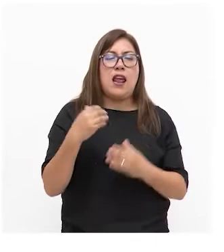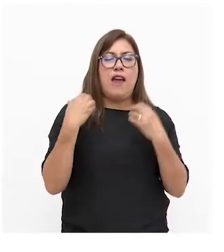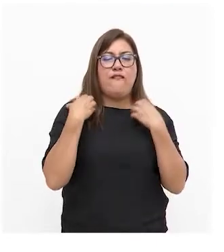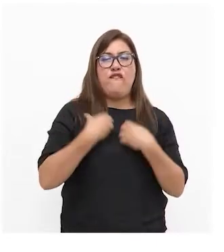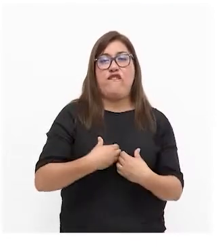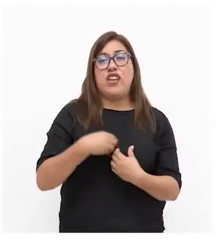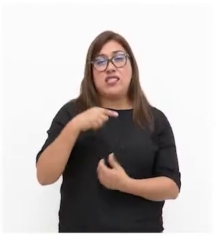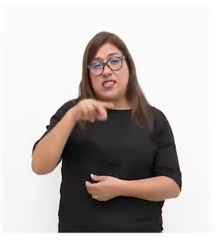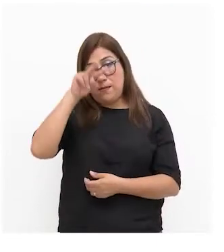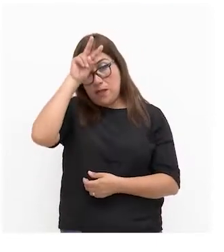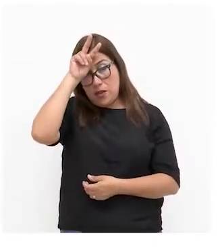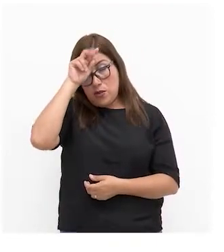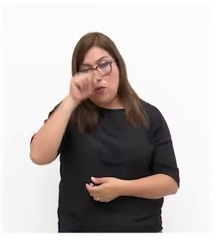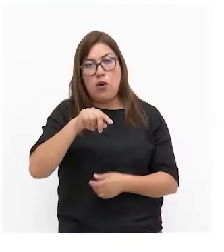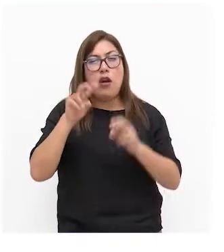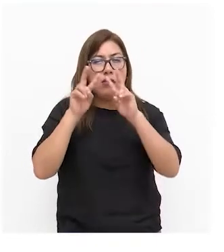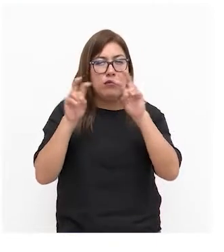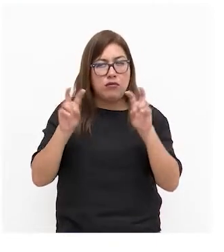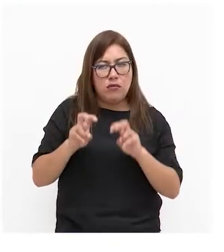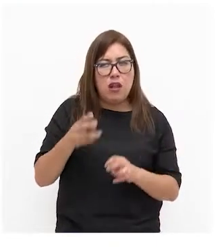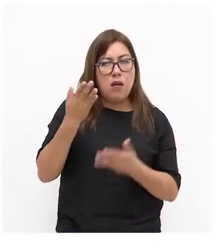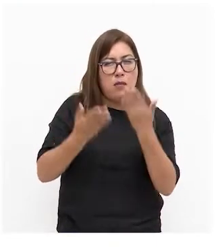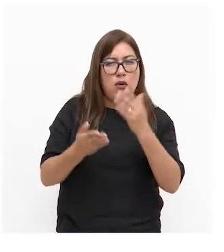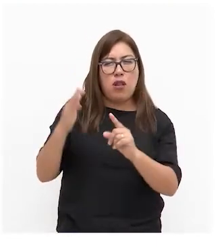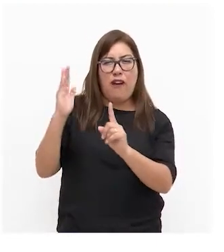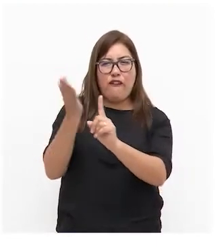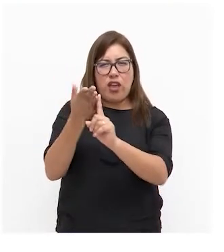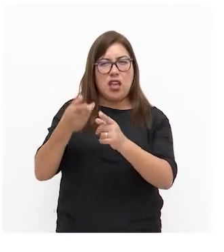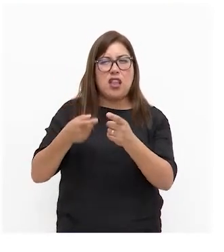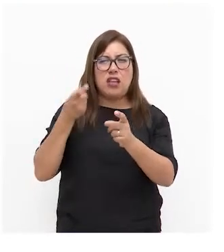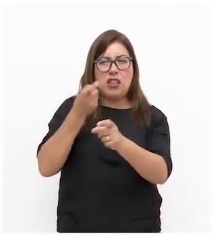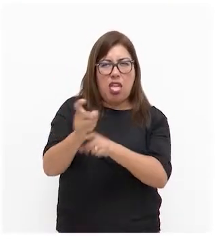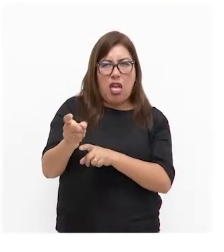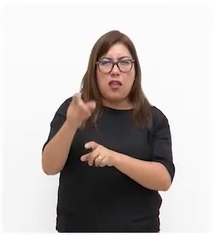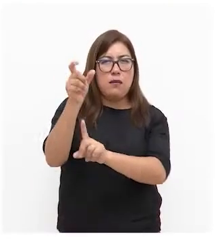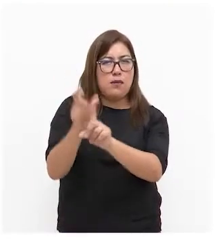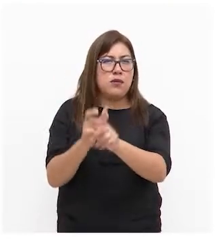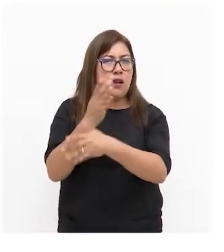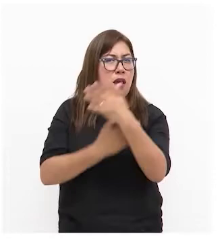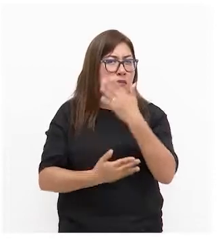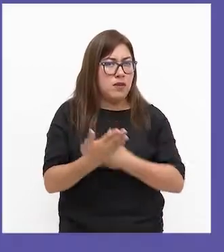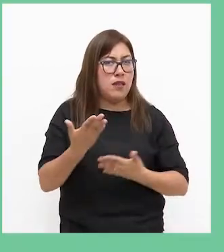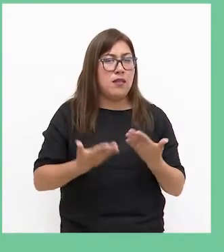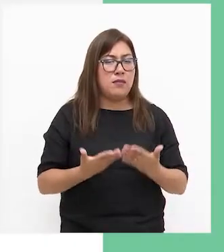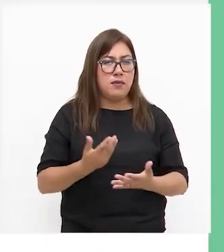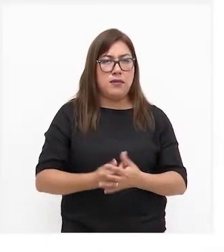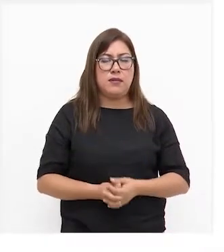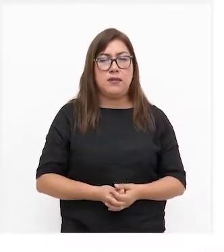Fiscalía es identificar posibles abusos hacia la persona con discapacidad.